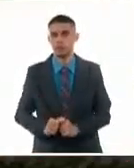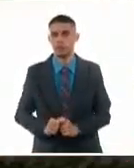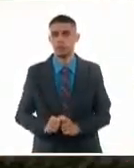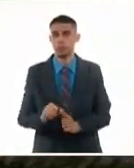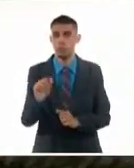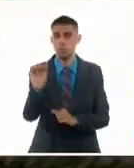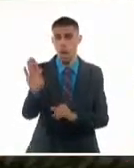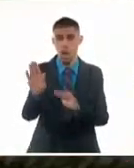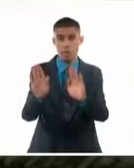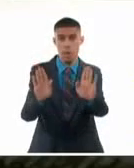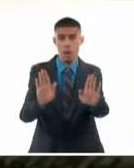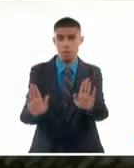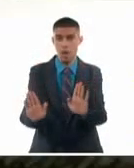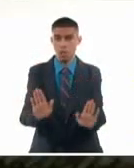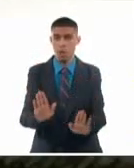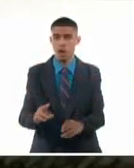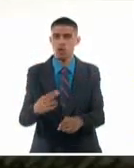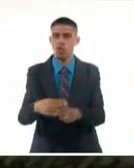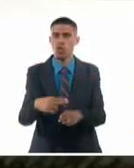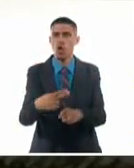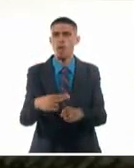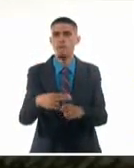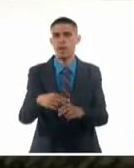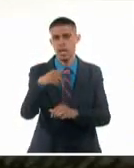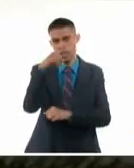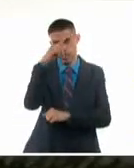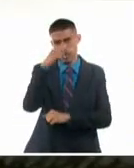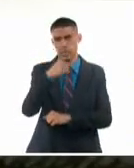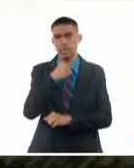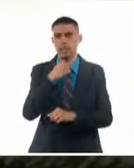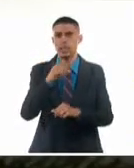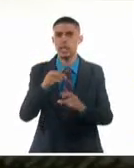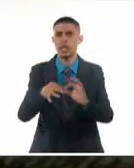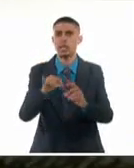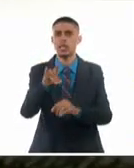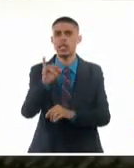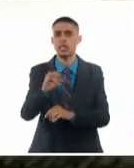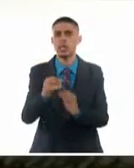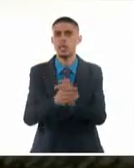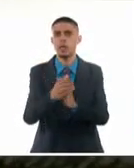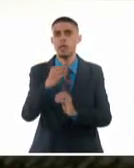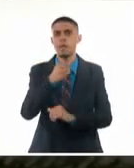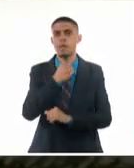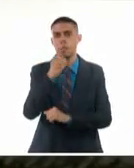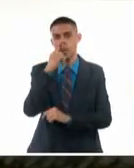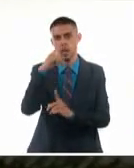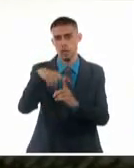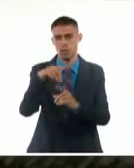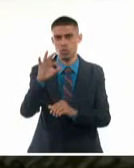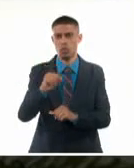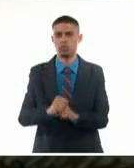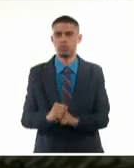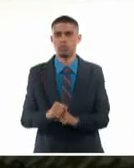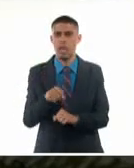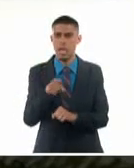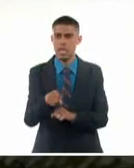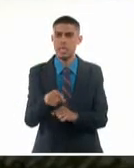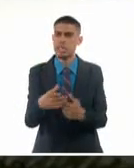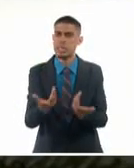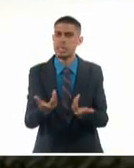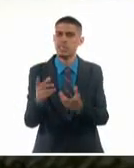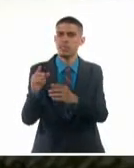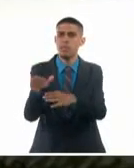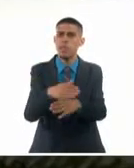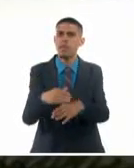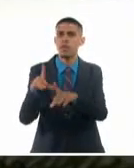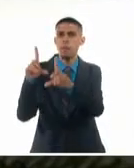se titula Sedimento y tiene como centro una serie fotográfica que se llama La Tercera Ciudad. Es una serie fotográfica